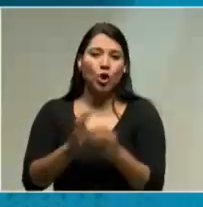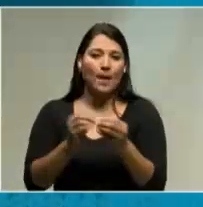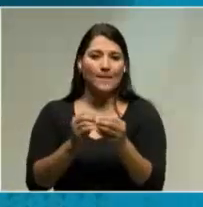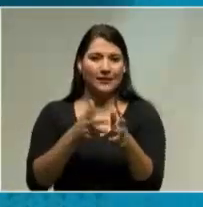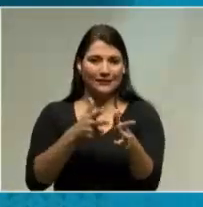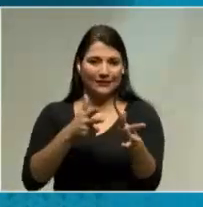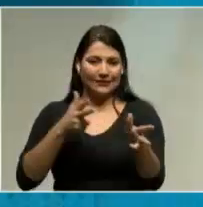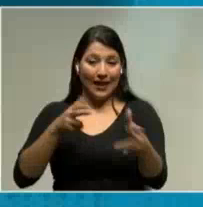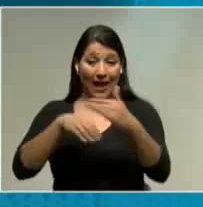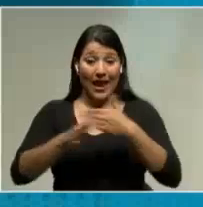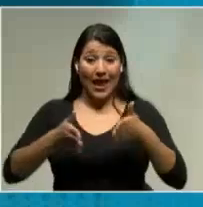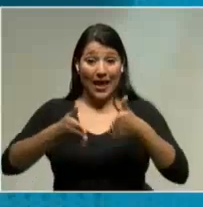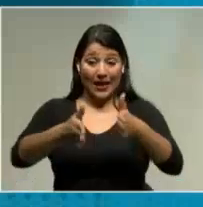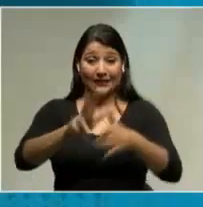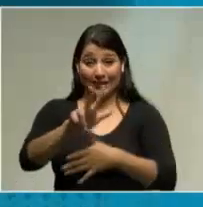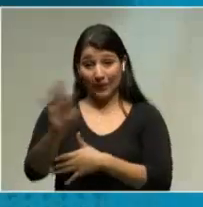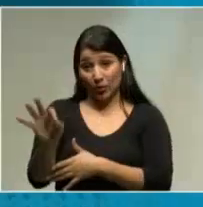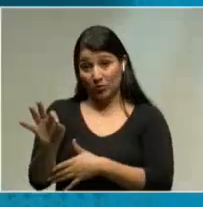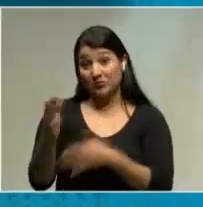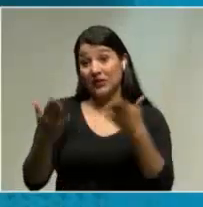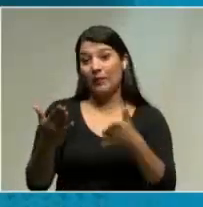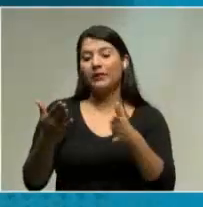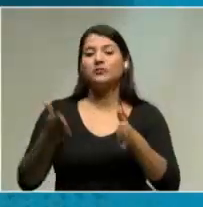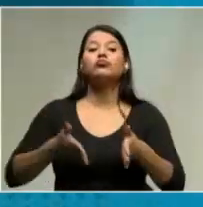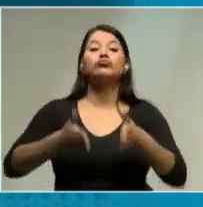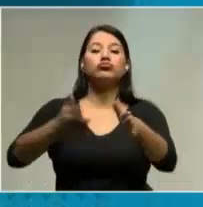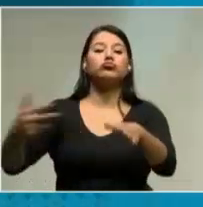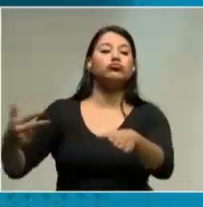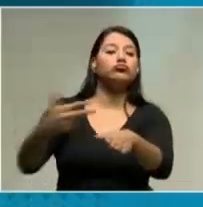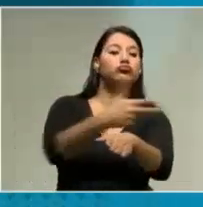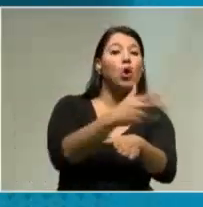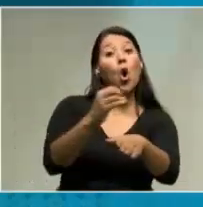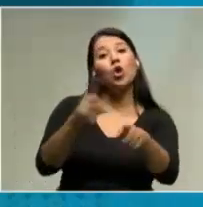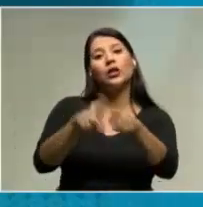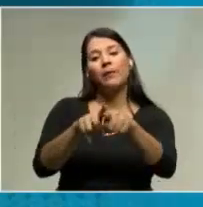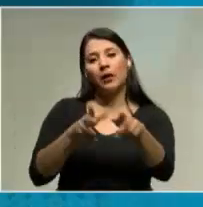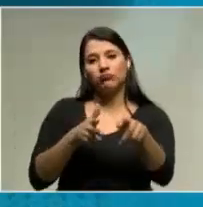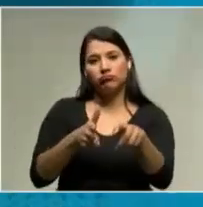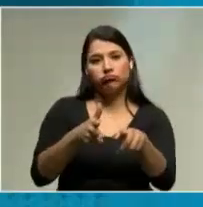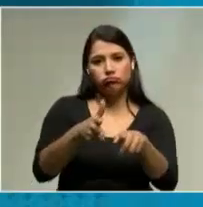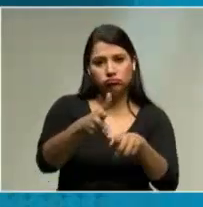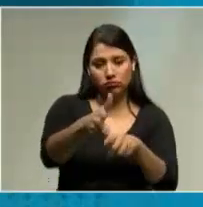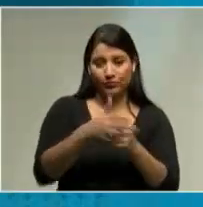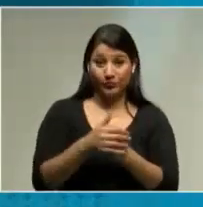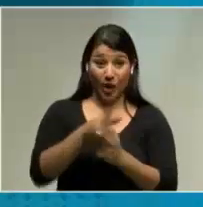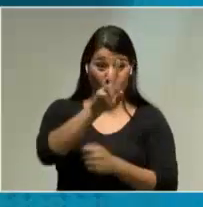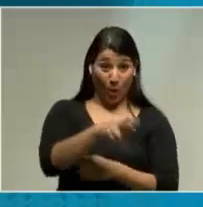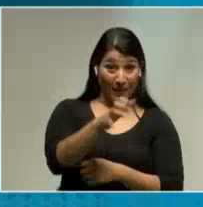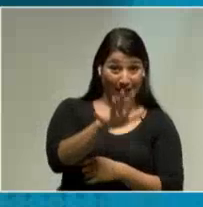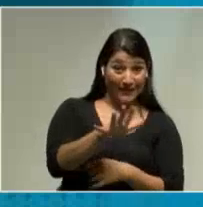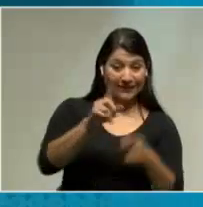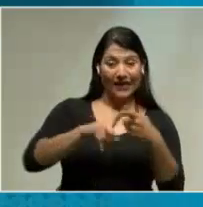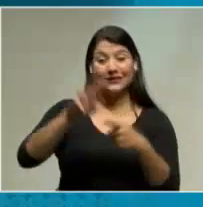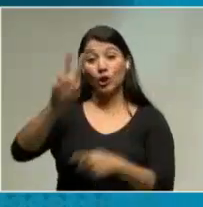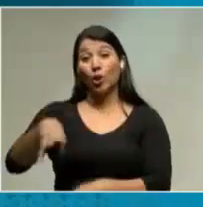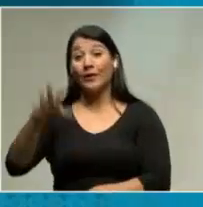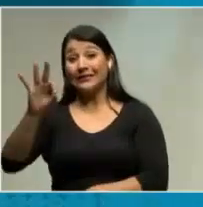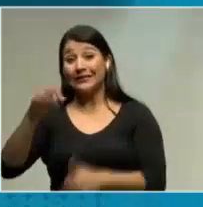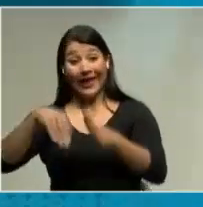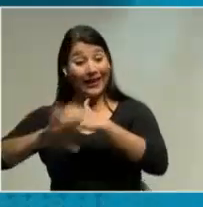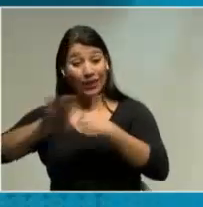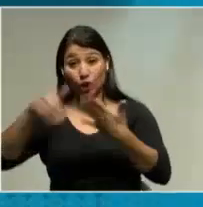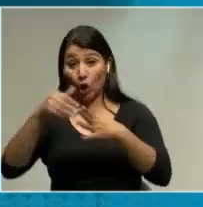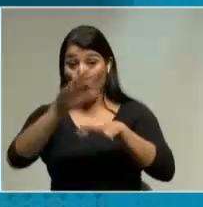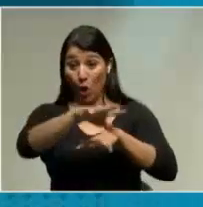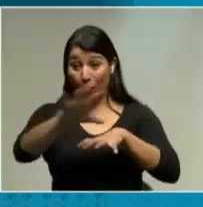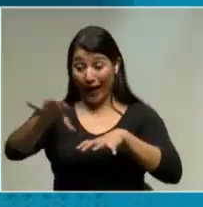la ruta 39, ya sea al cruzarla de forma transversal o usar tramos de ella. Entre 2015 y 2019, en todos los cantones de la